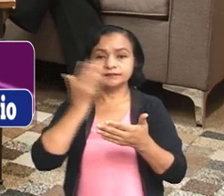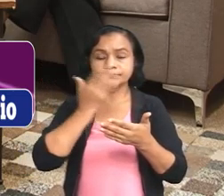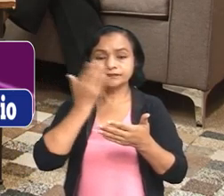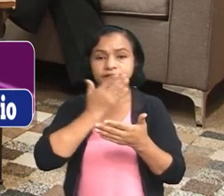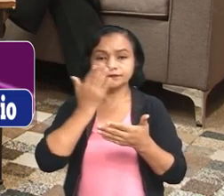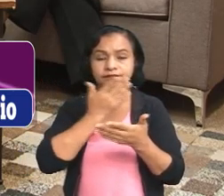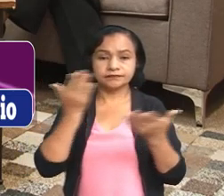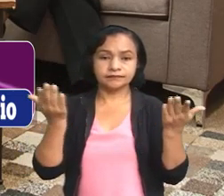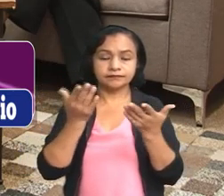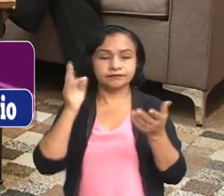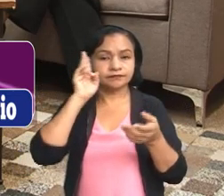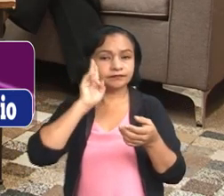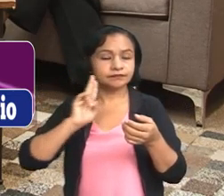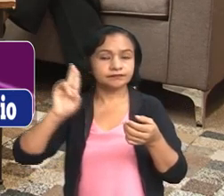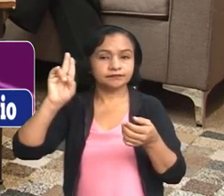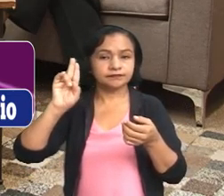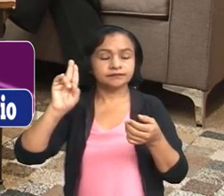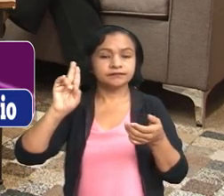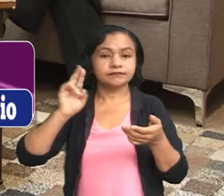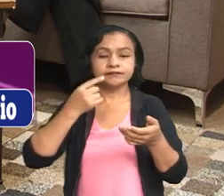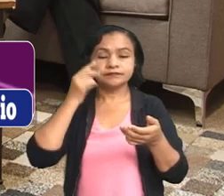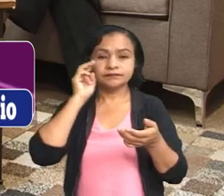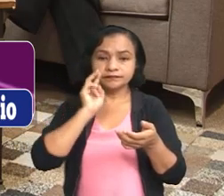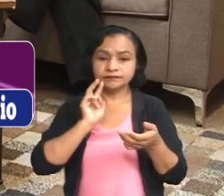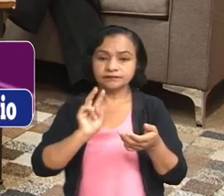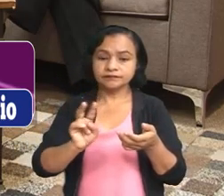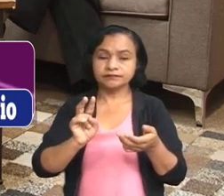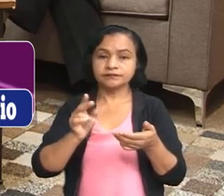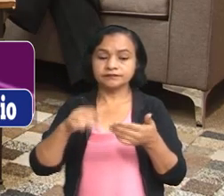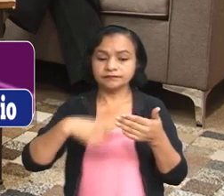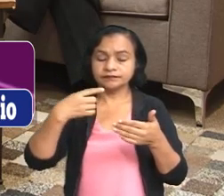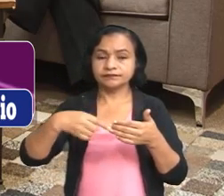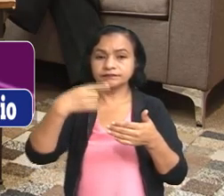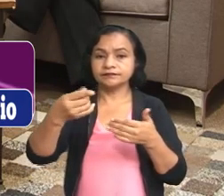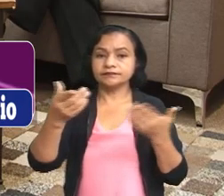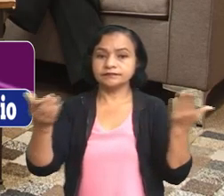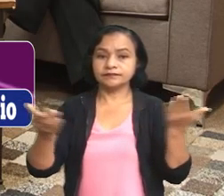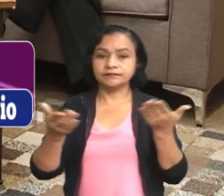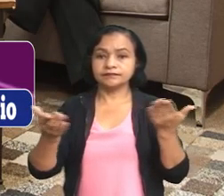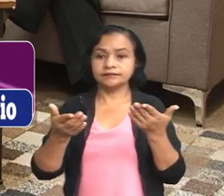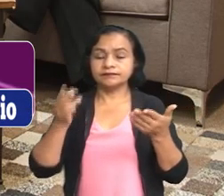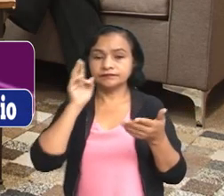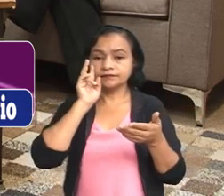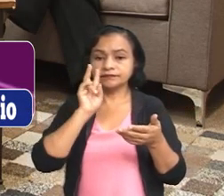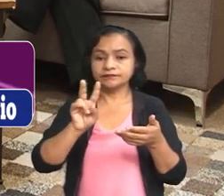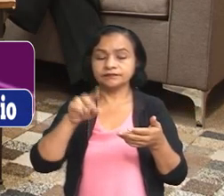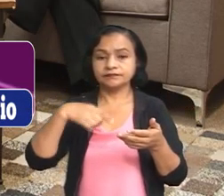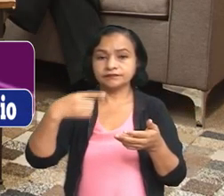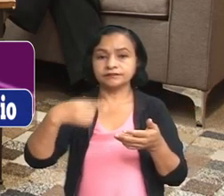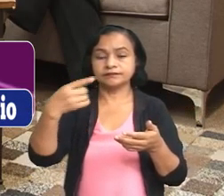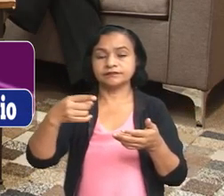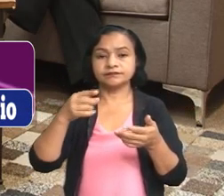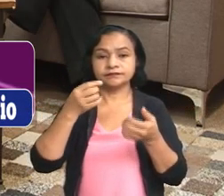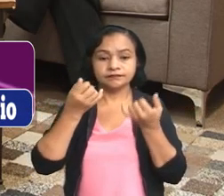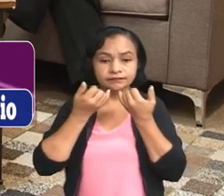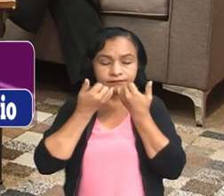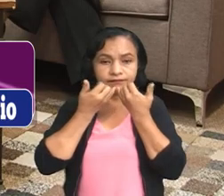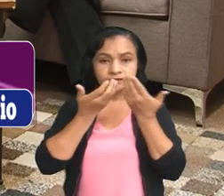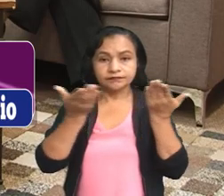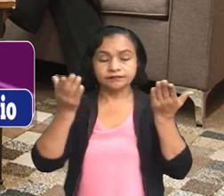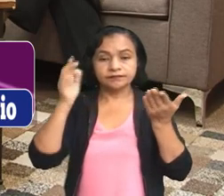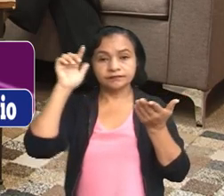o en la universidad. Eso lo estamos viendo a diario. Incluso vos ves a diario también que hay publicaciones de nuestro